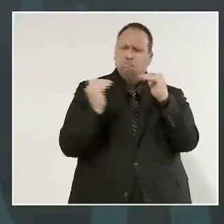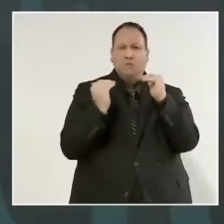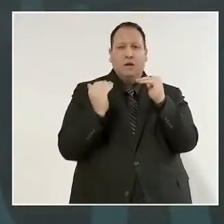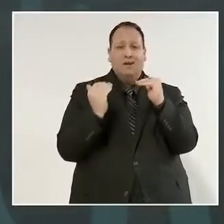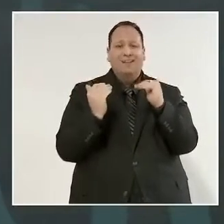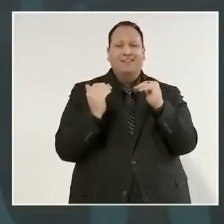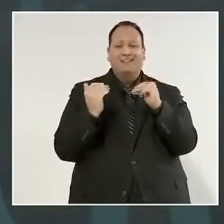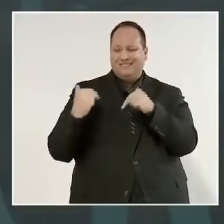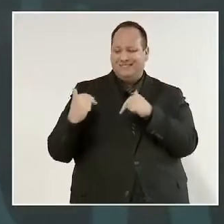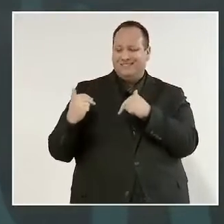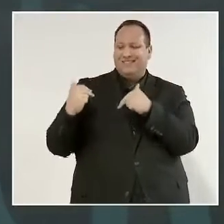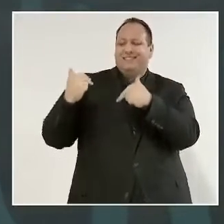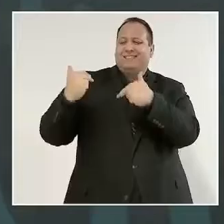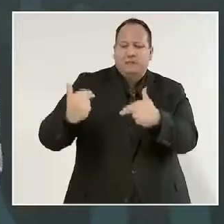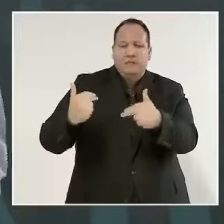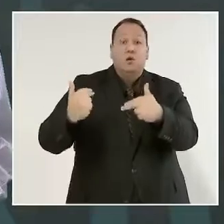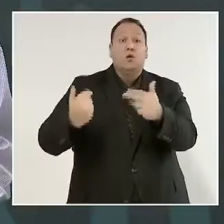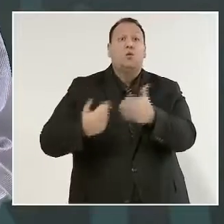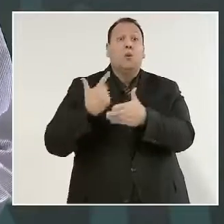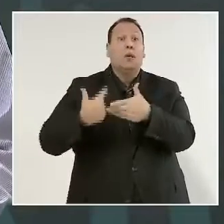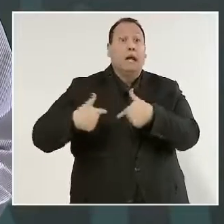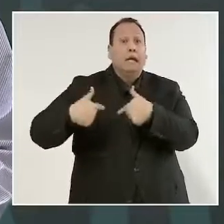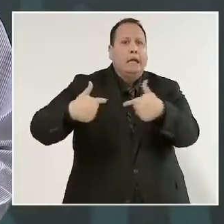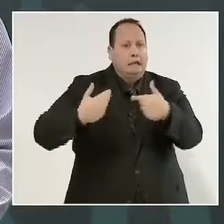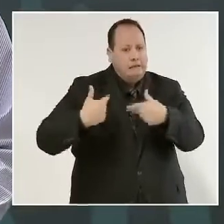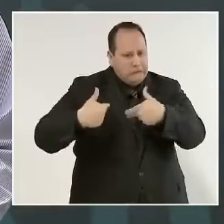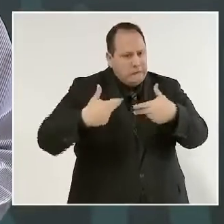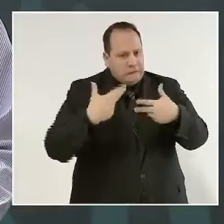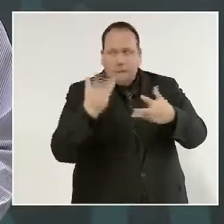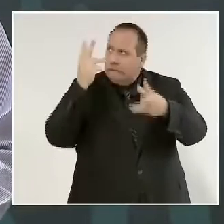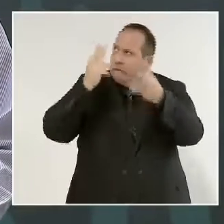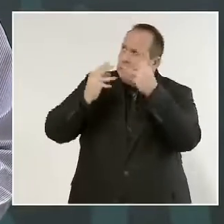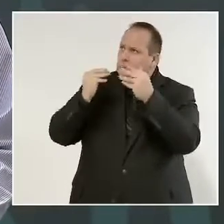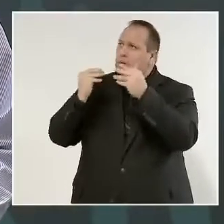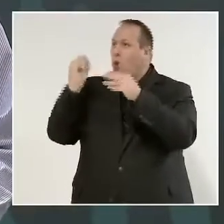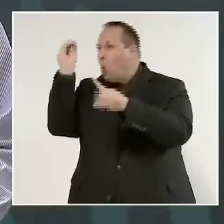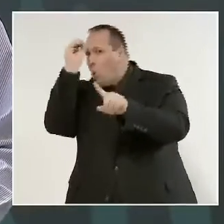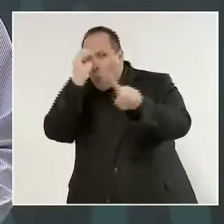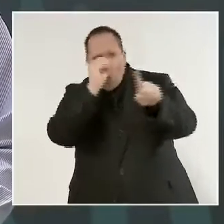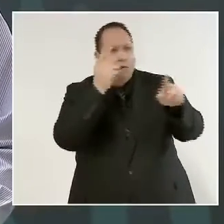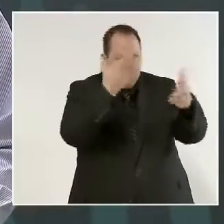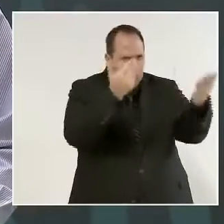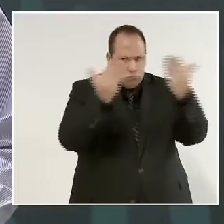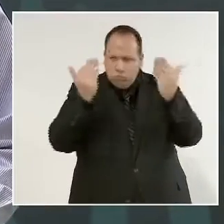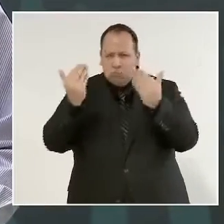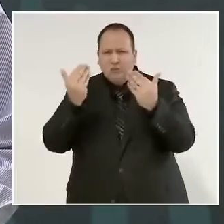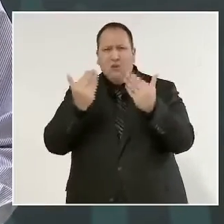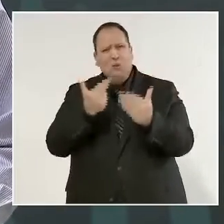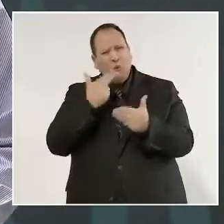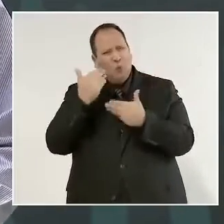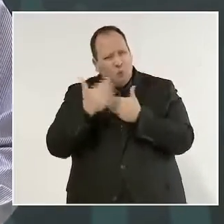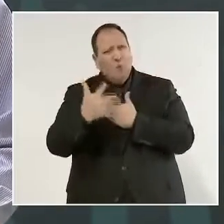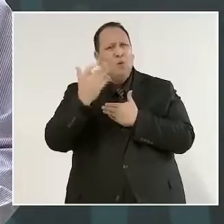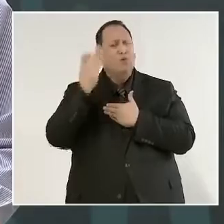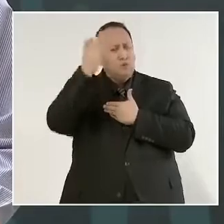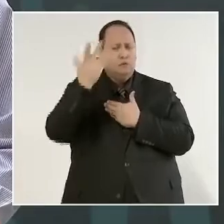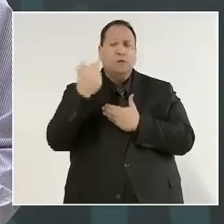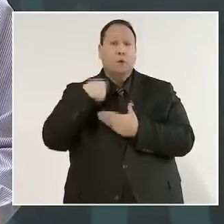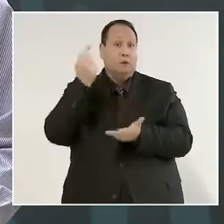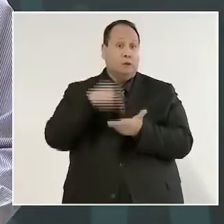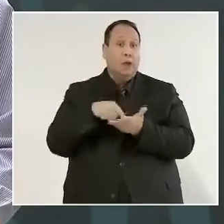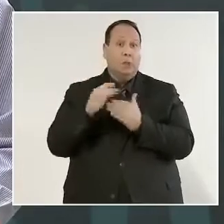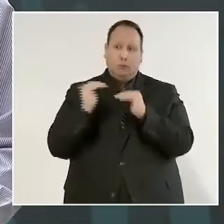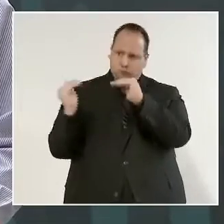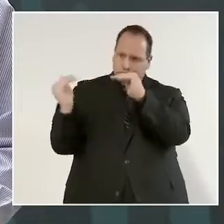herencia, ese legado para las nuevas generaciones va a ser de mucha utilidad, porque así, si